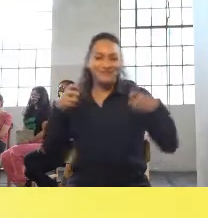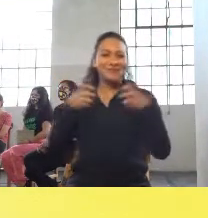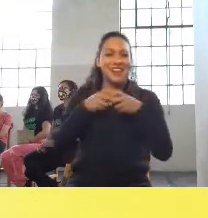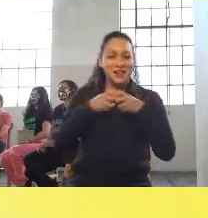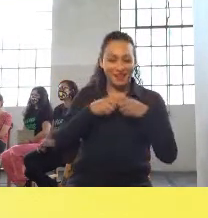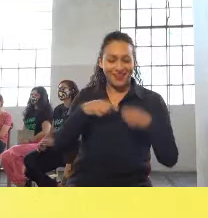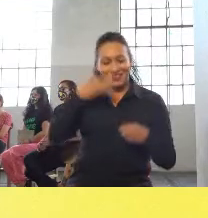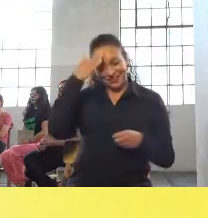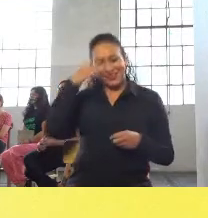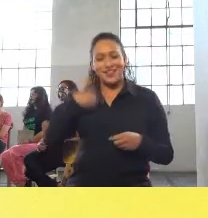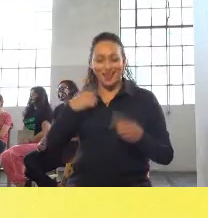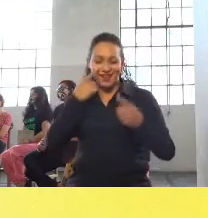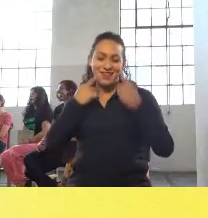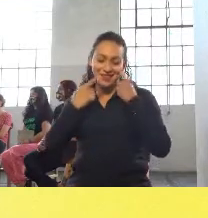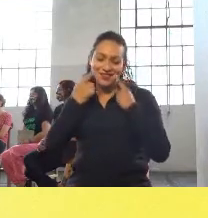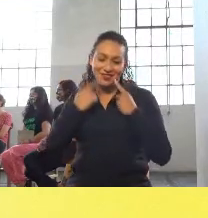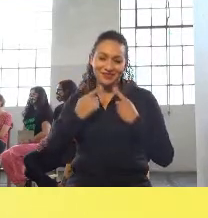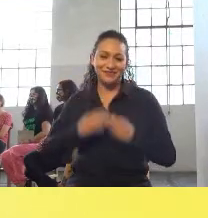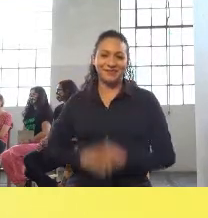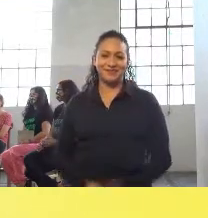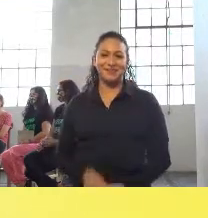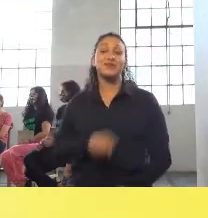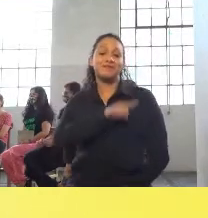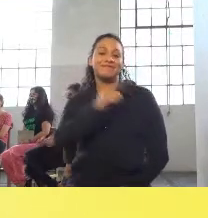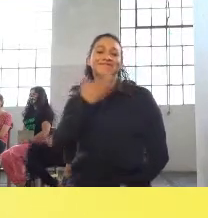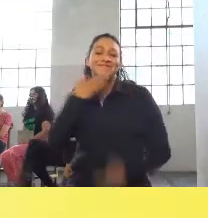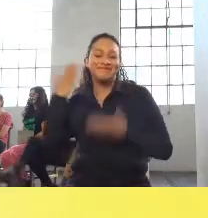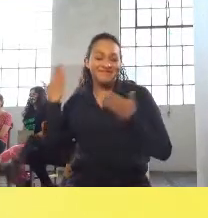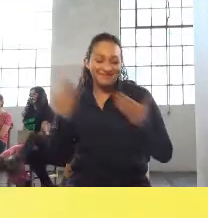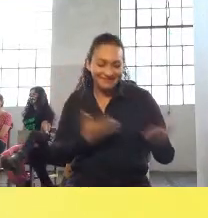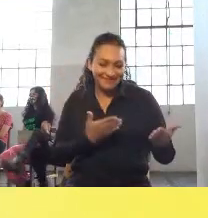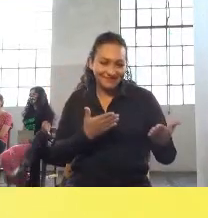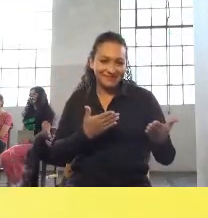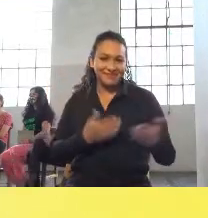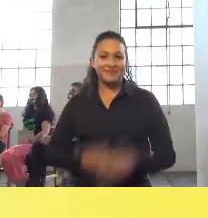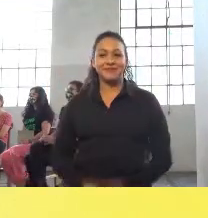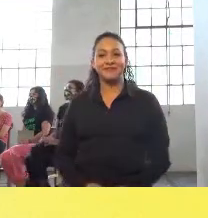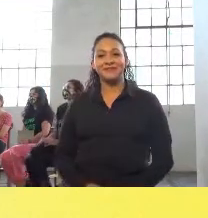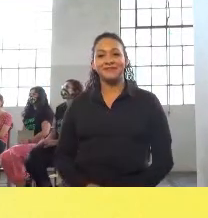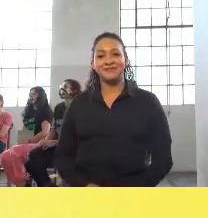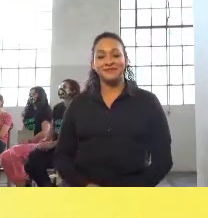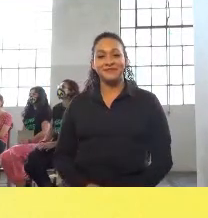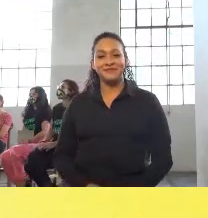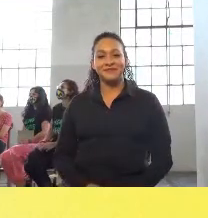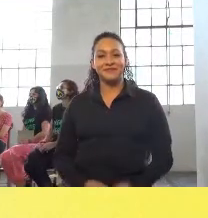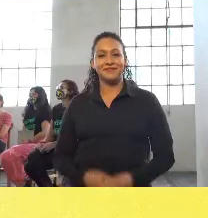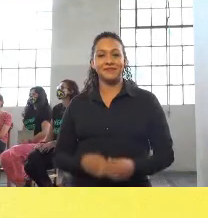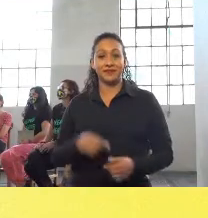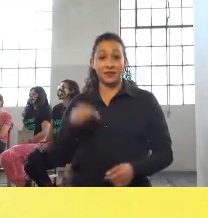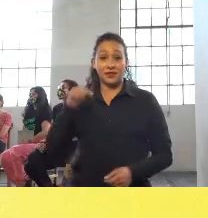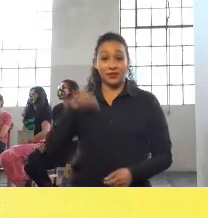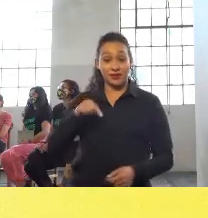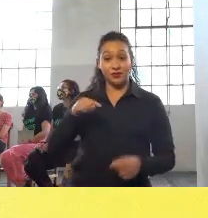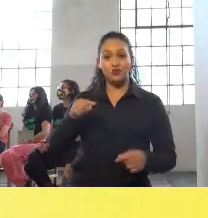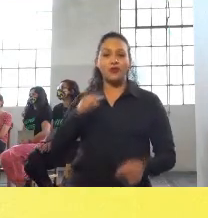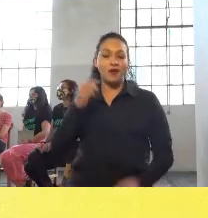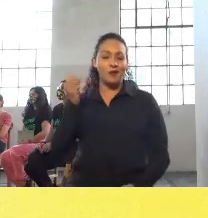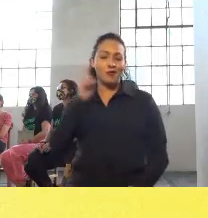seguramente lloraré. Entonces, abrácenme mucho, bienvenidos. Y voy a darle a presentar a Taina Campos, que es una de nuestras